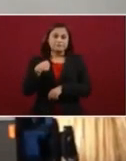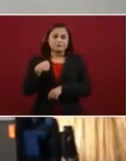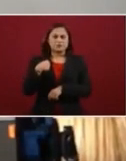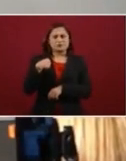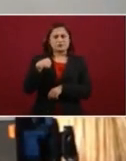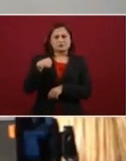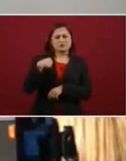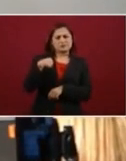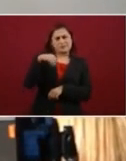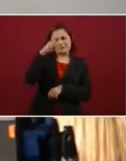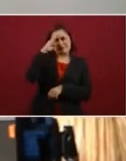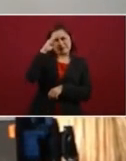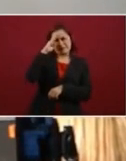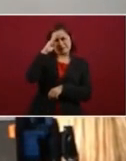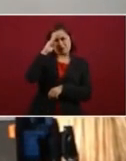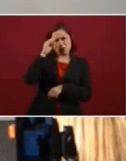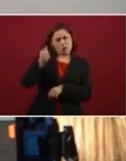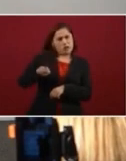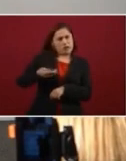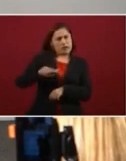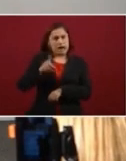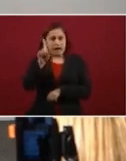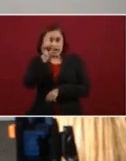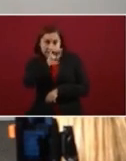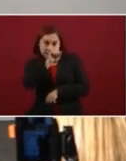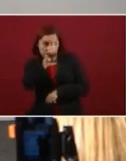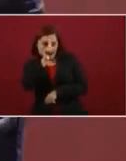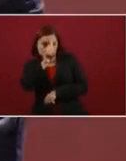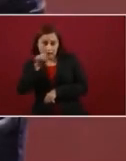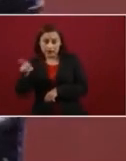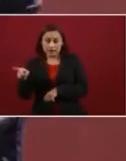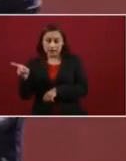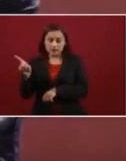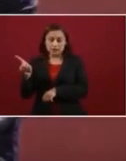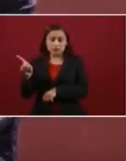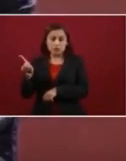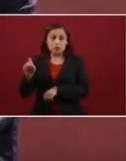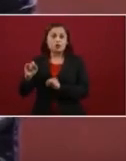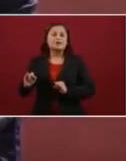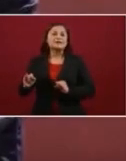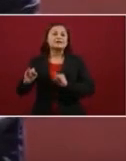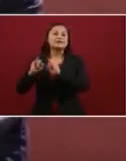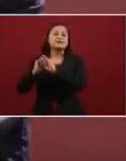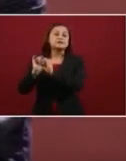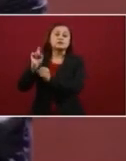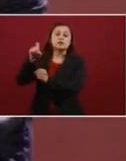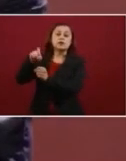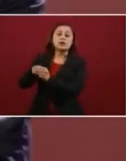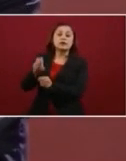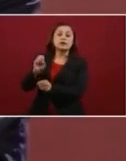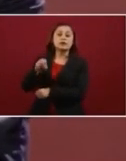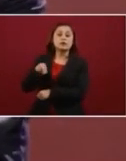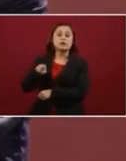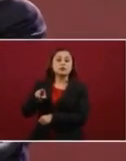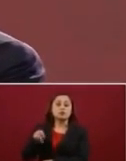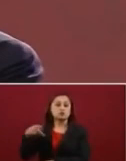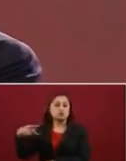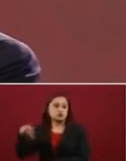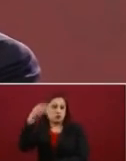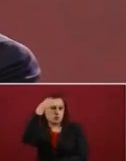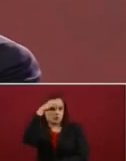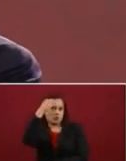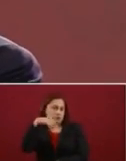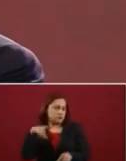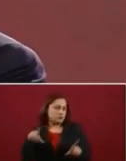de una agencia que pertenece a la un y nosotros